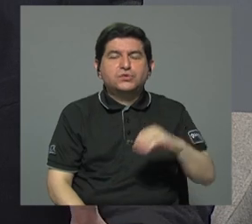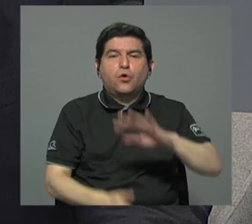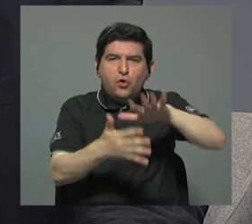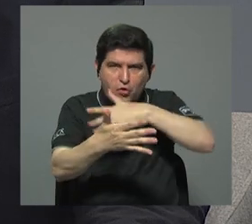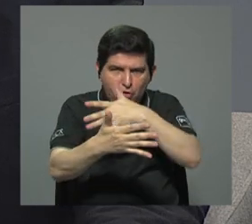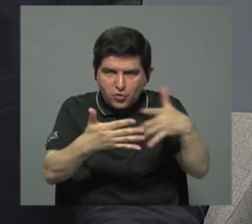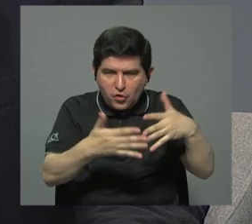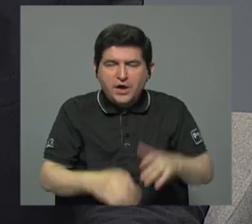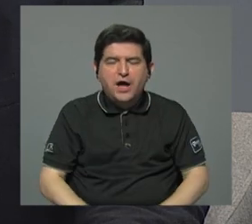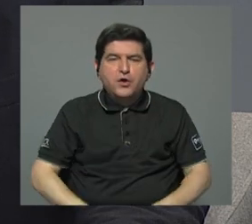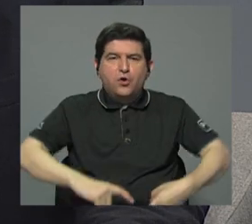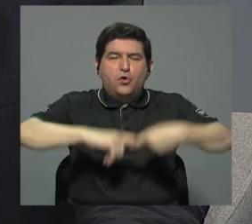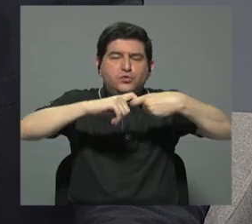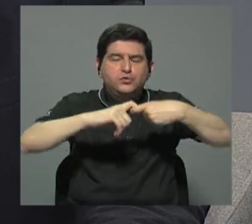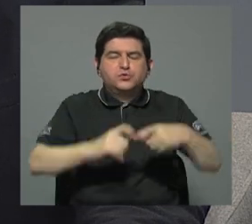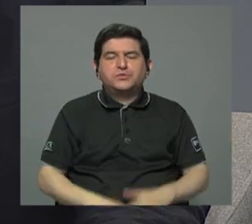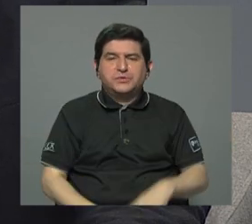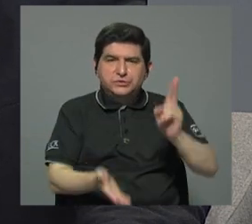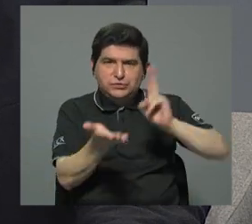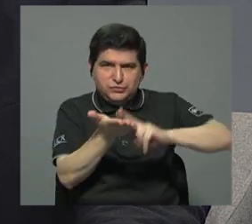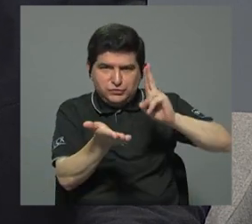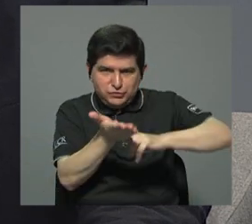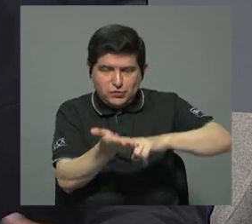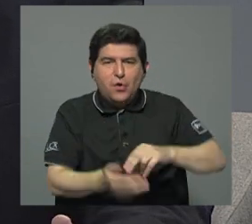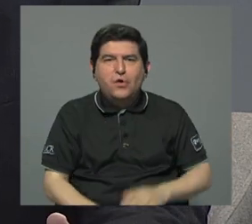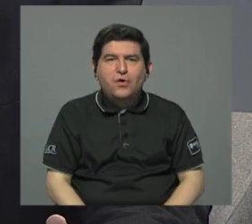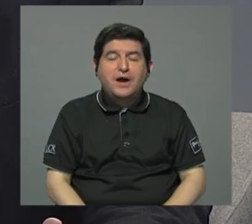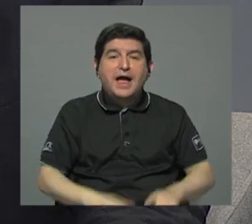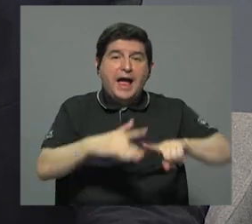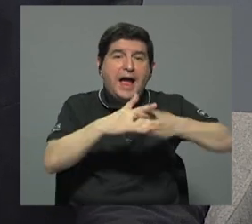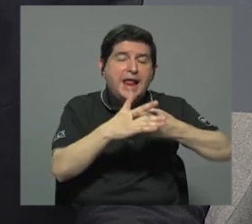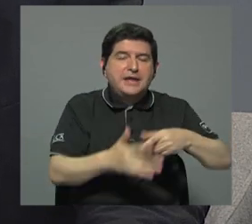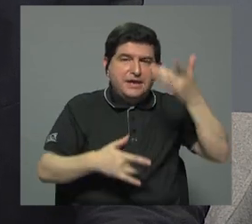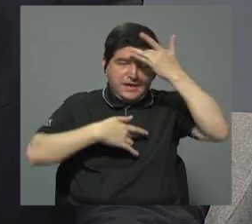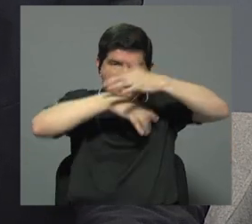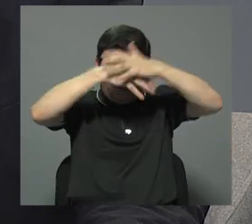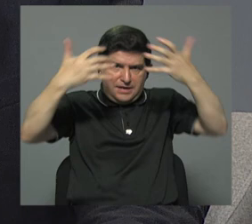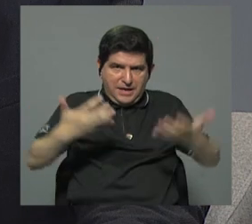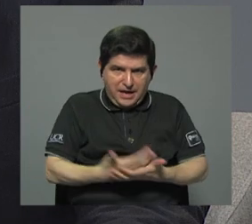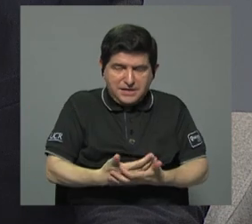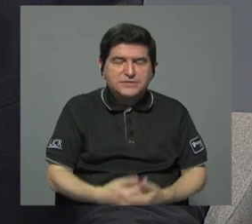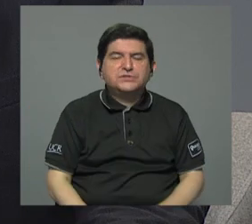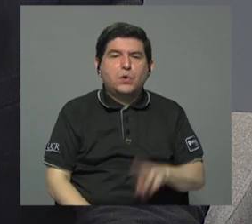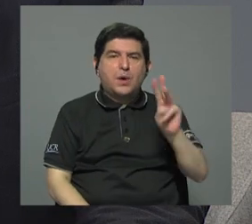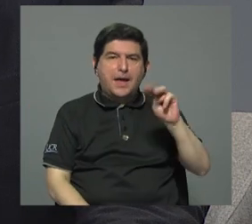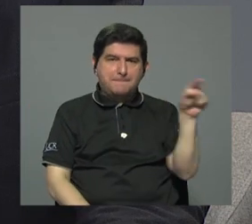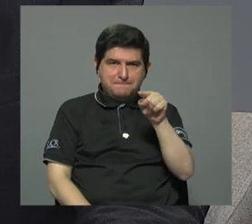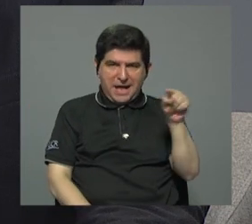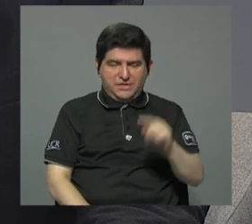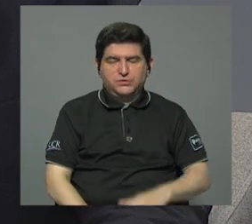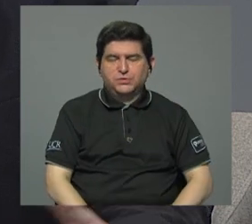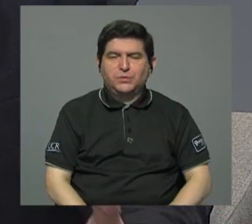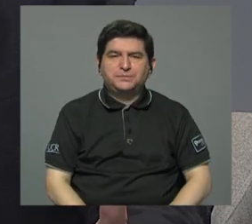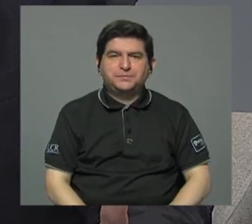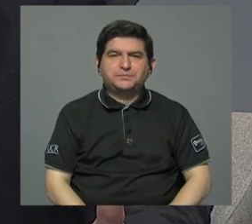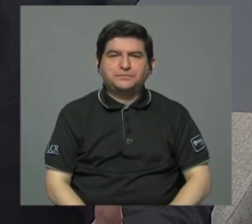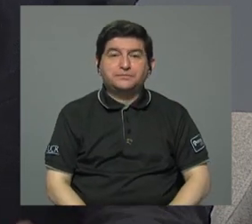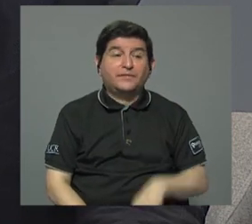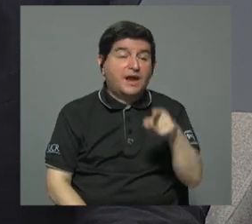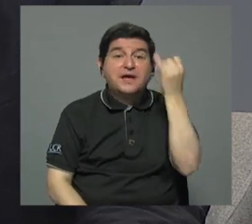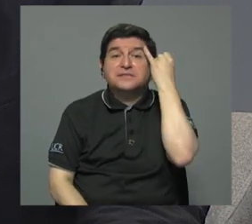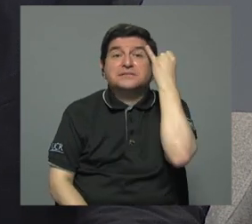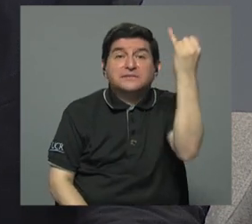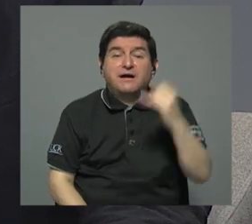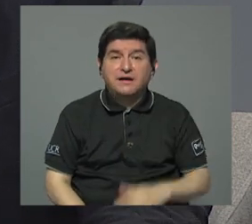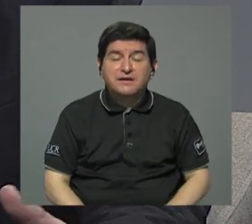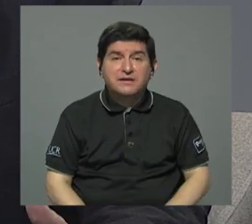y suspensión de contratos al inicio de la pandemia en el mes de marzo. Y esa lógica nos